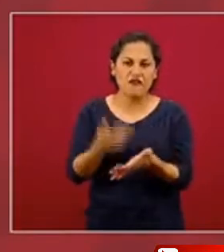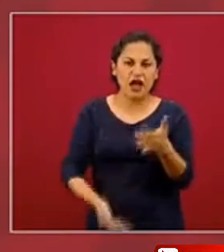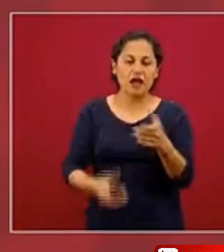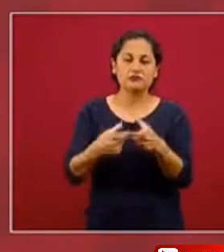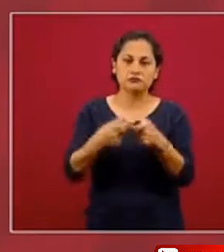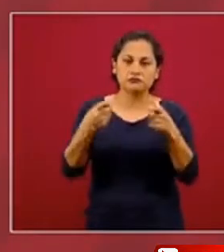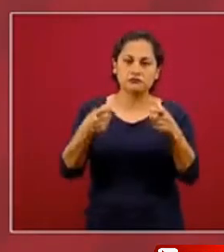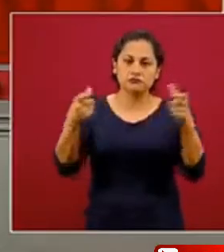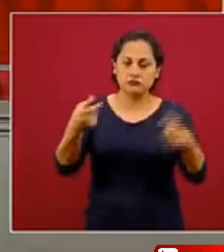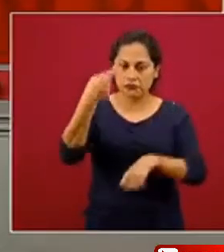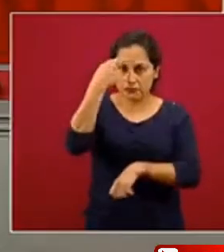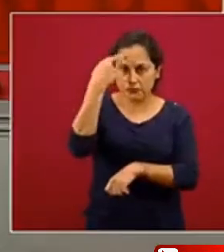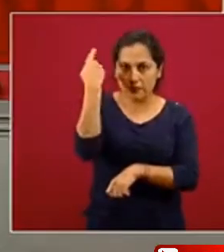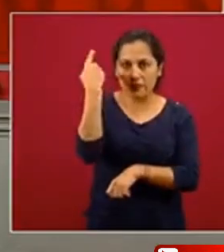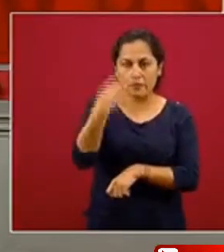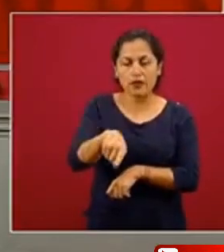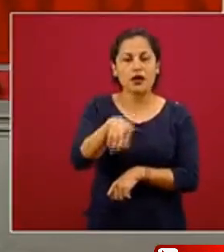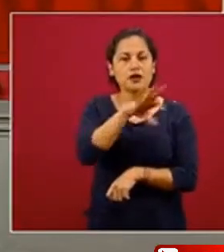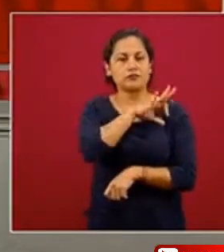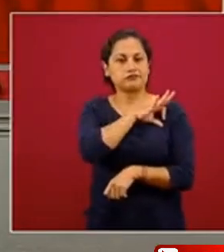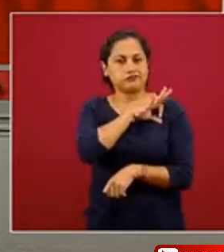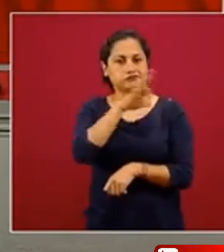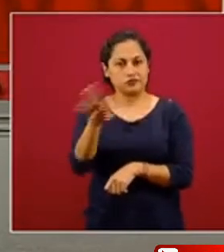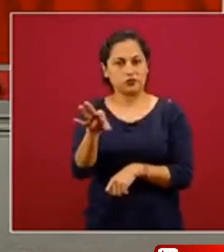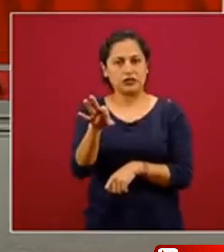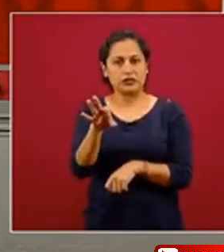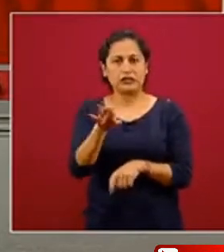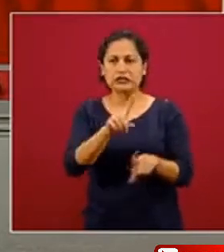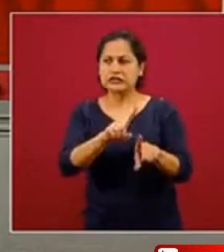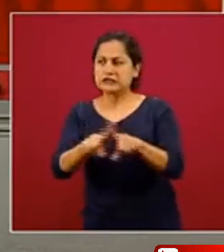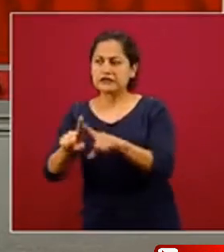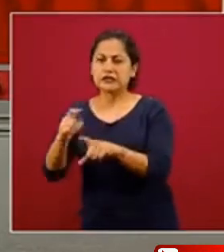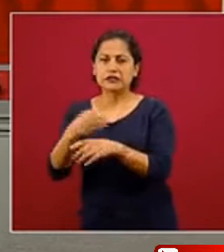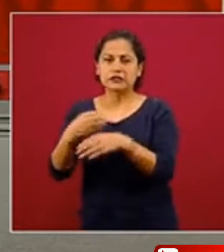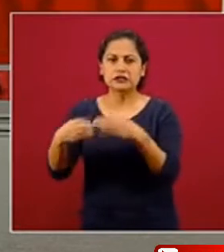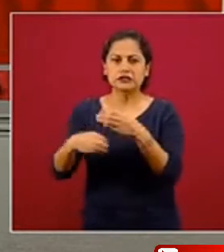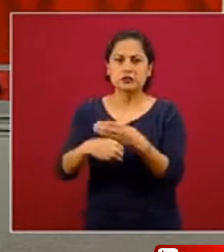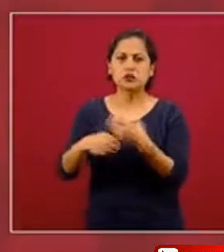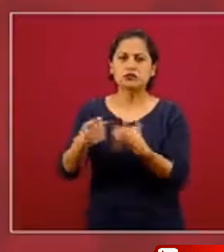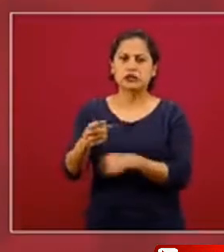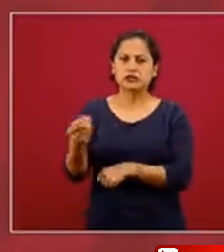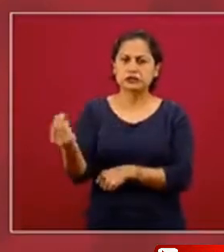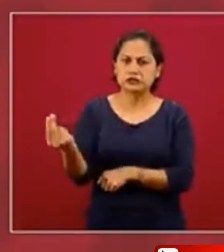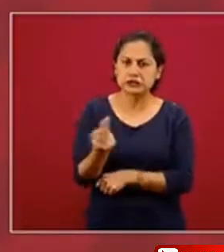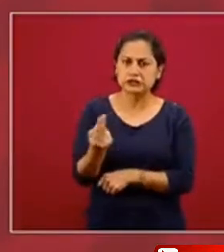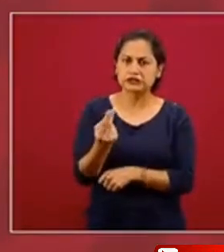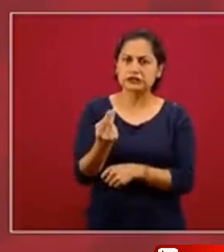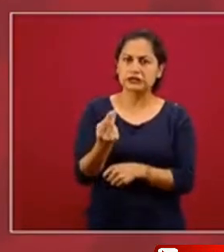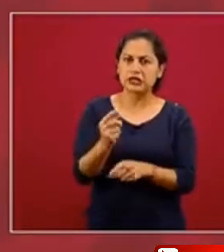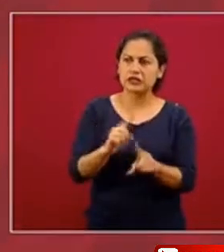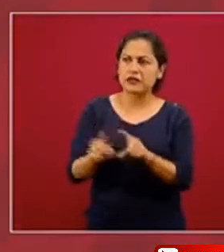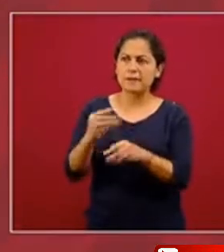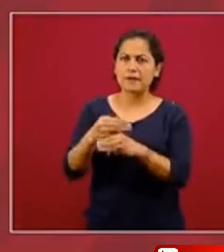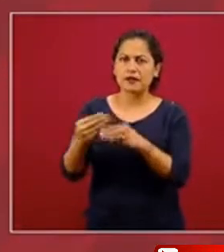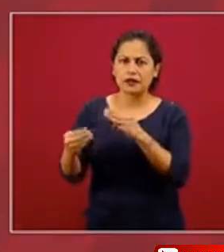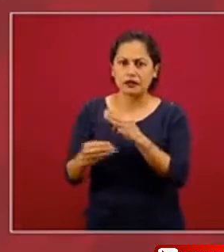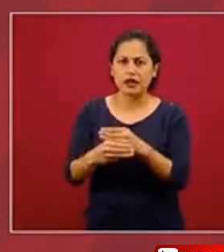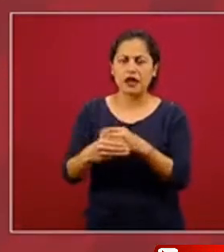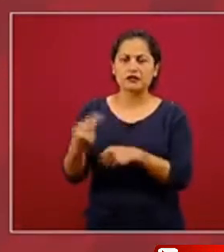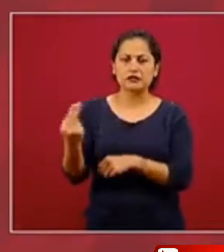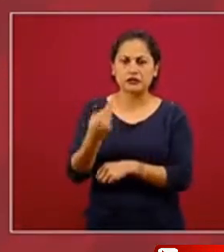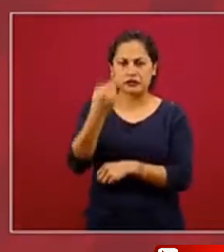que permitiera tener también el equipamiento necesario para tener los servicios que necesita la